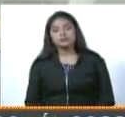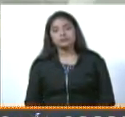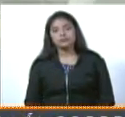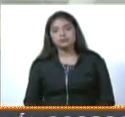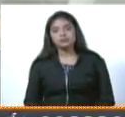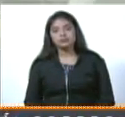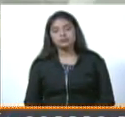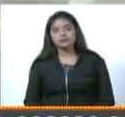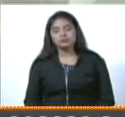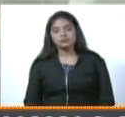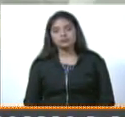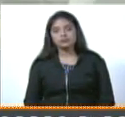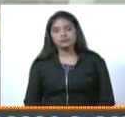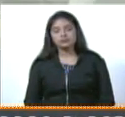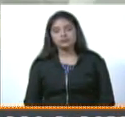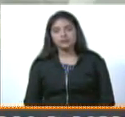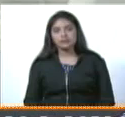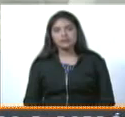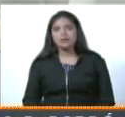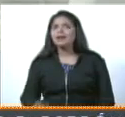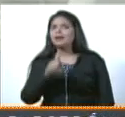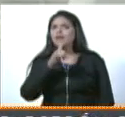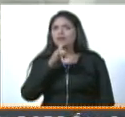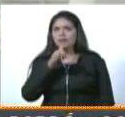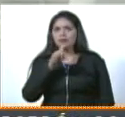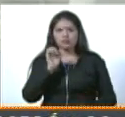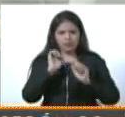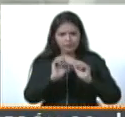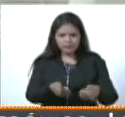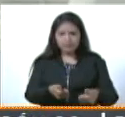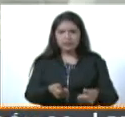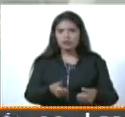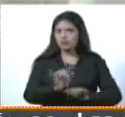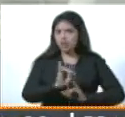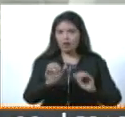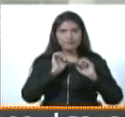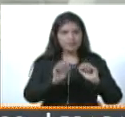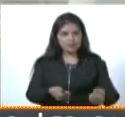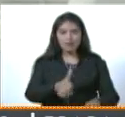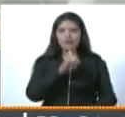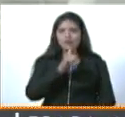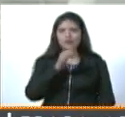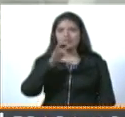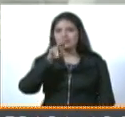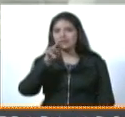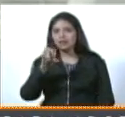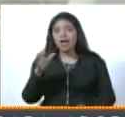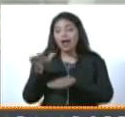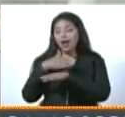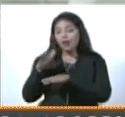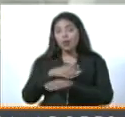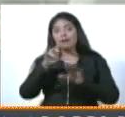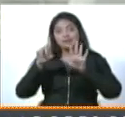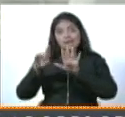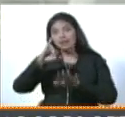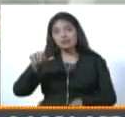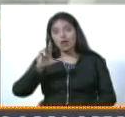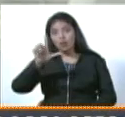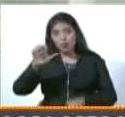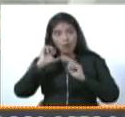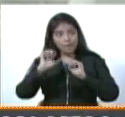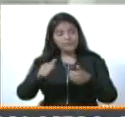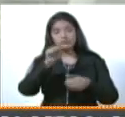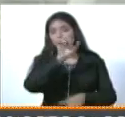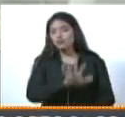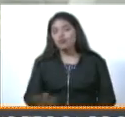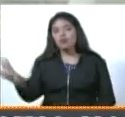las ferias electorales ya se iniciaron, fueron iniciadas el día jueves 6 de julio en todo